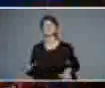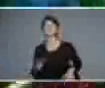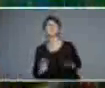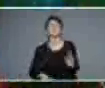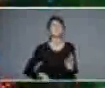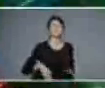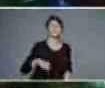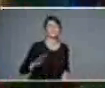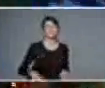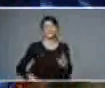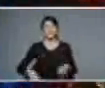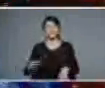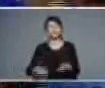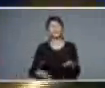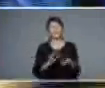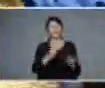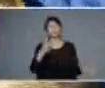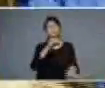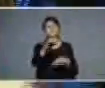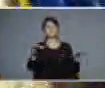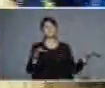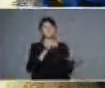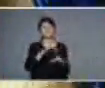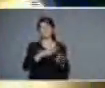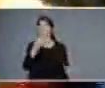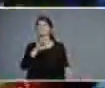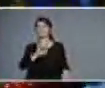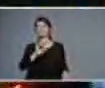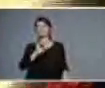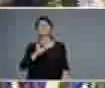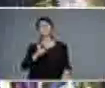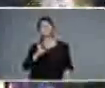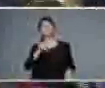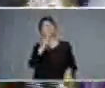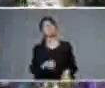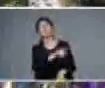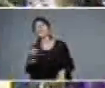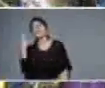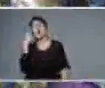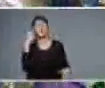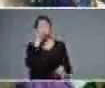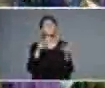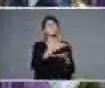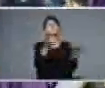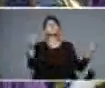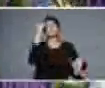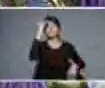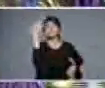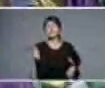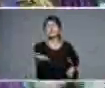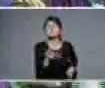sustent Son afortunadas son lasas o no A ver qué es lo que piensa el